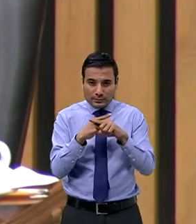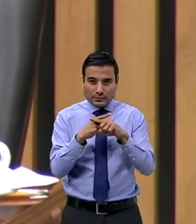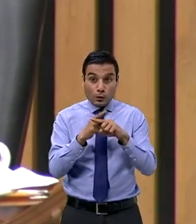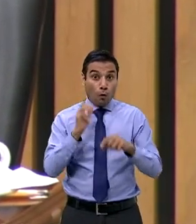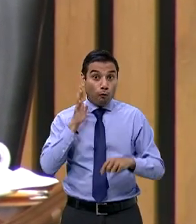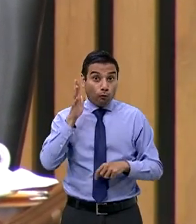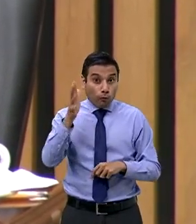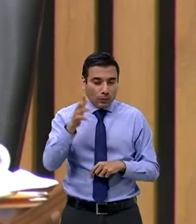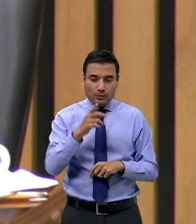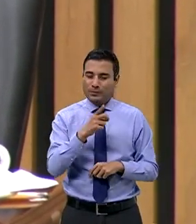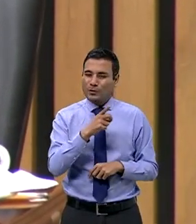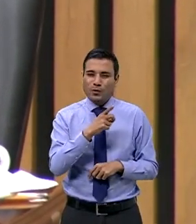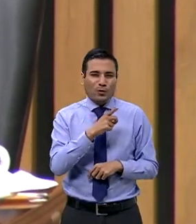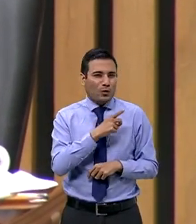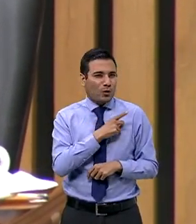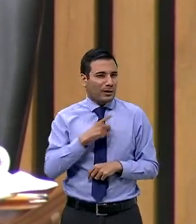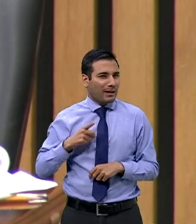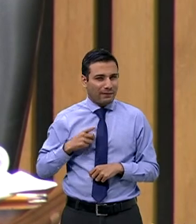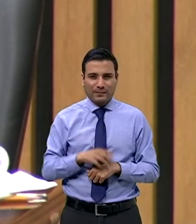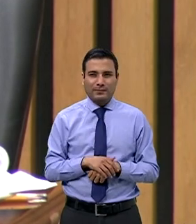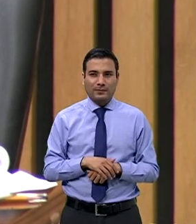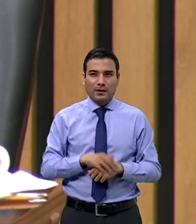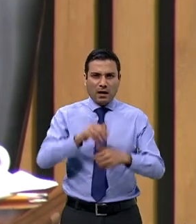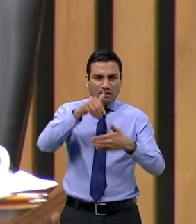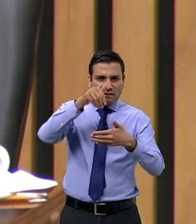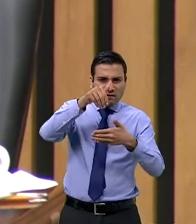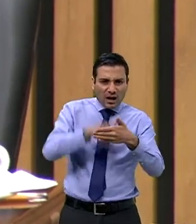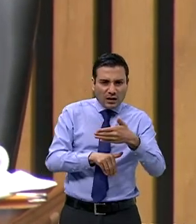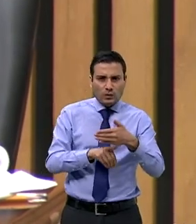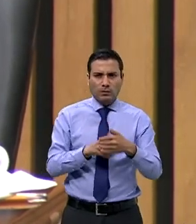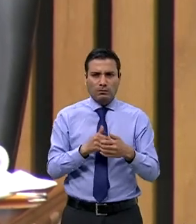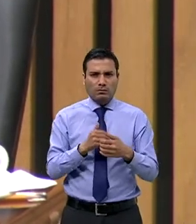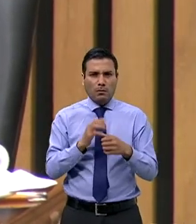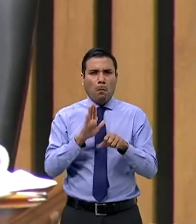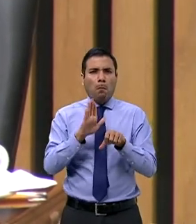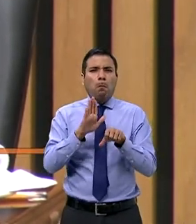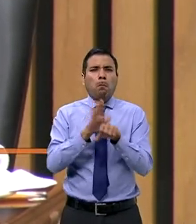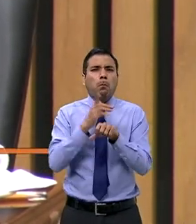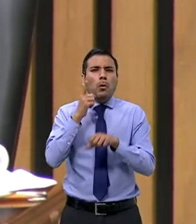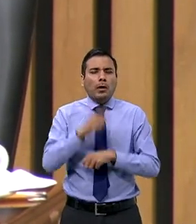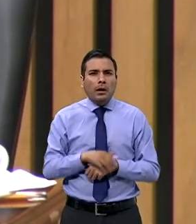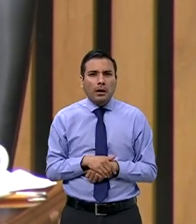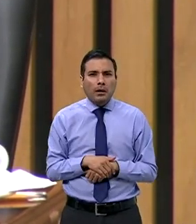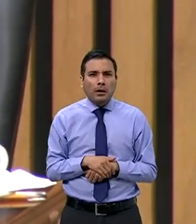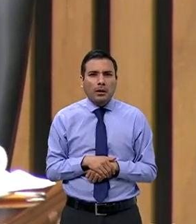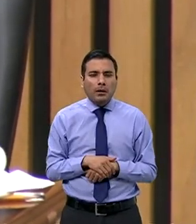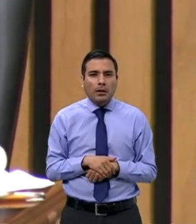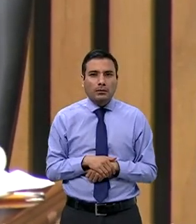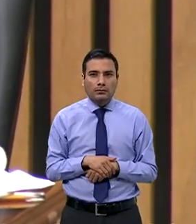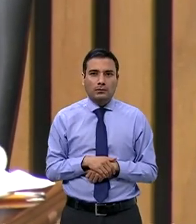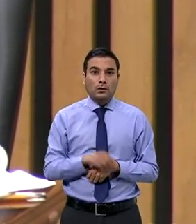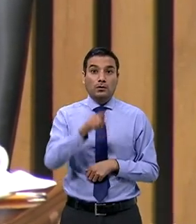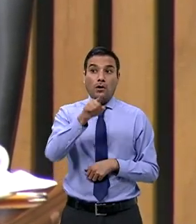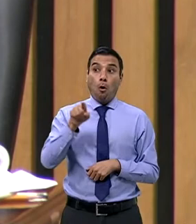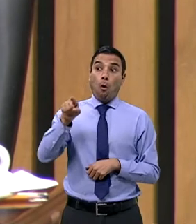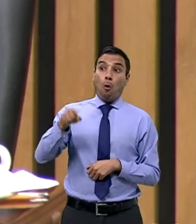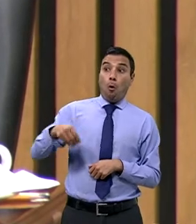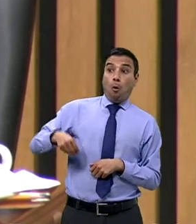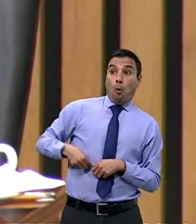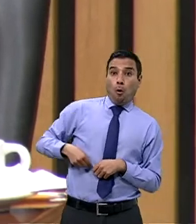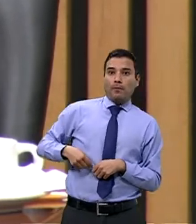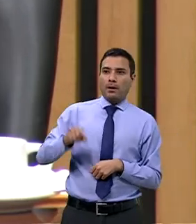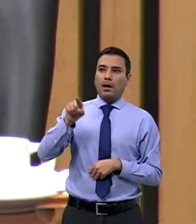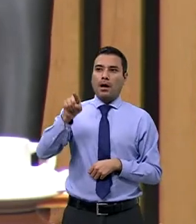y qué fue lo que llevó al fracaso se estén buscando culpables y que hasta urgen en las votaciones de los